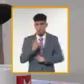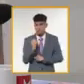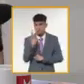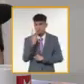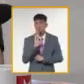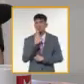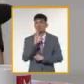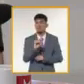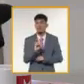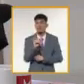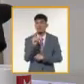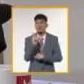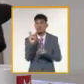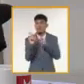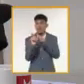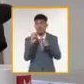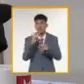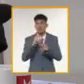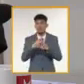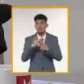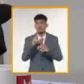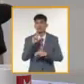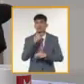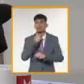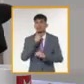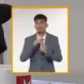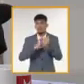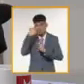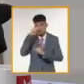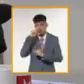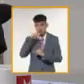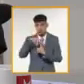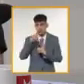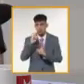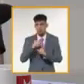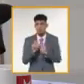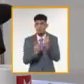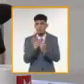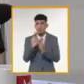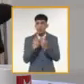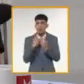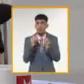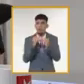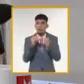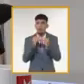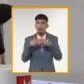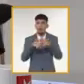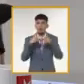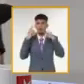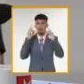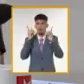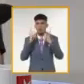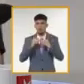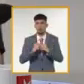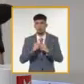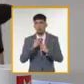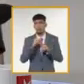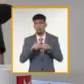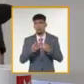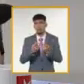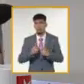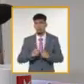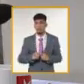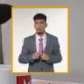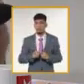del reparto es un acto político en sí mismo, de un valor político que me parece importante precisamente porque es